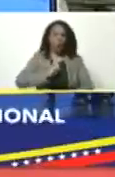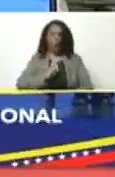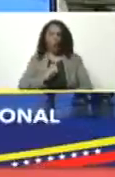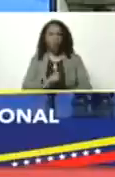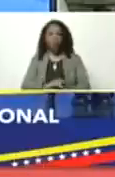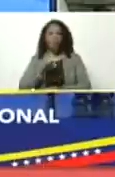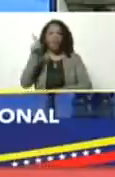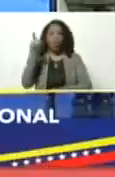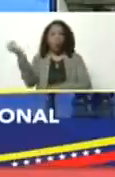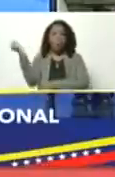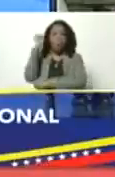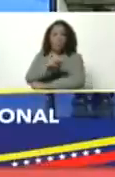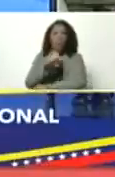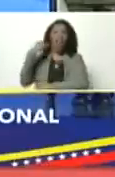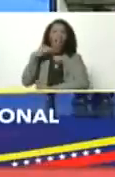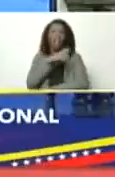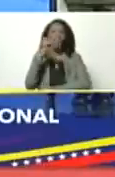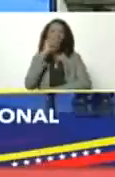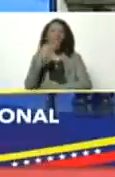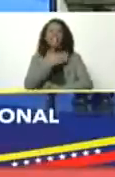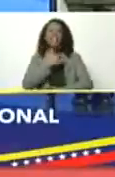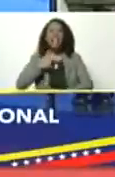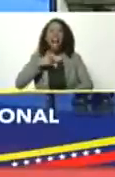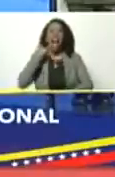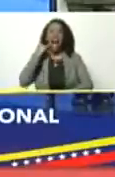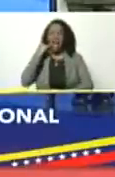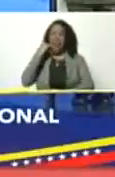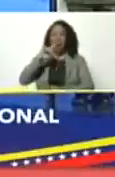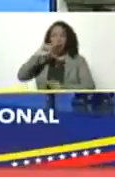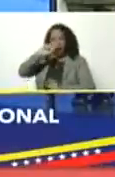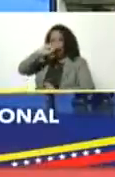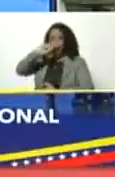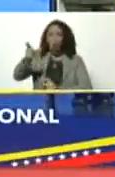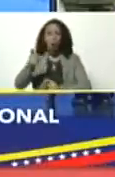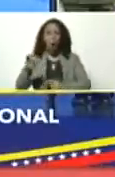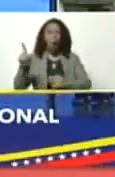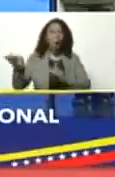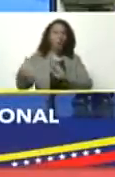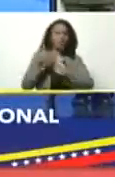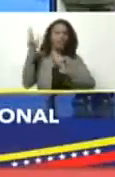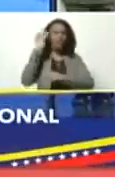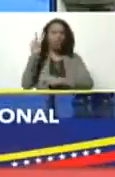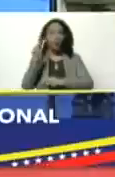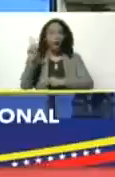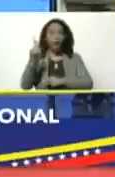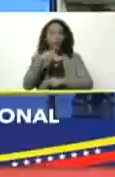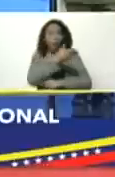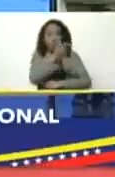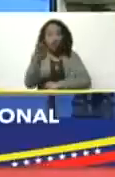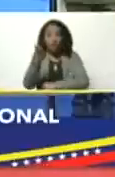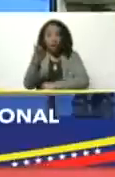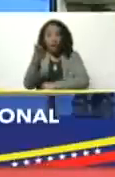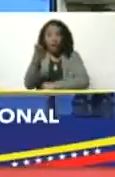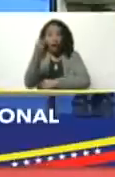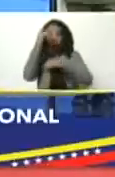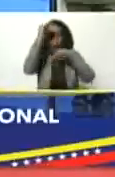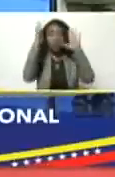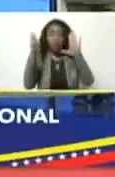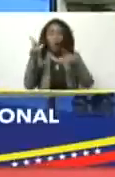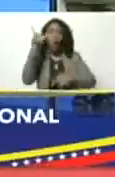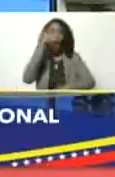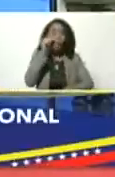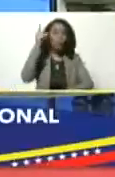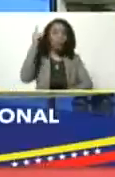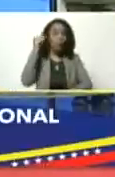en su derrota, Iván Duque quiere vengarse de Venezuela, así que mantengan la guardia en alto. Hombres y